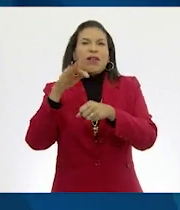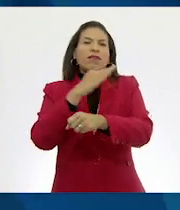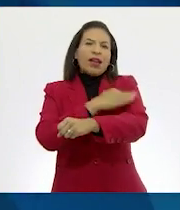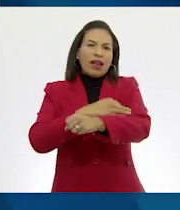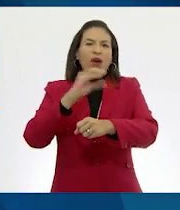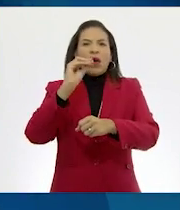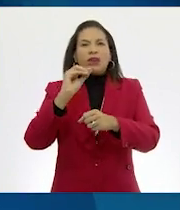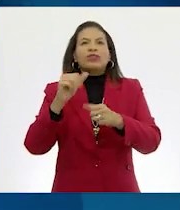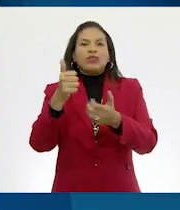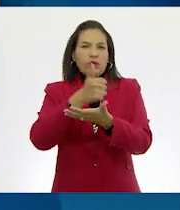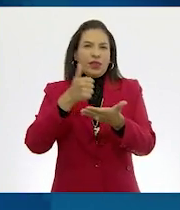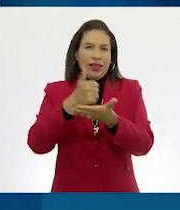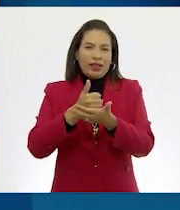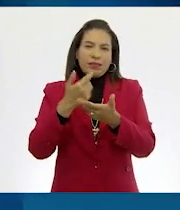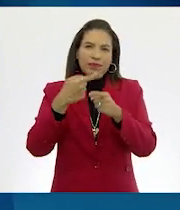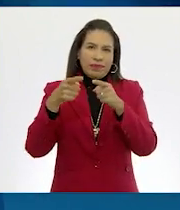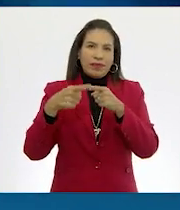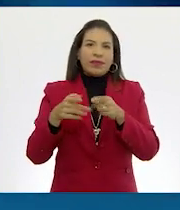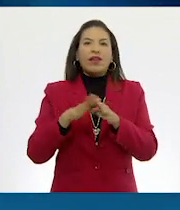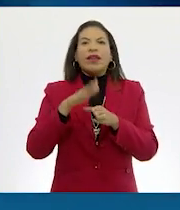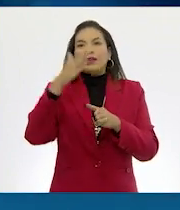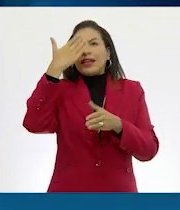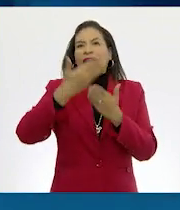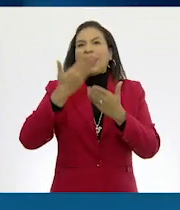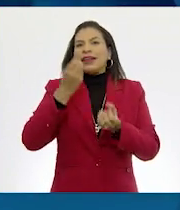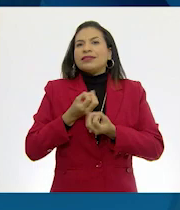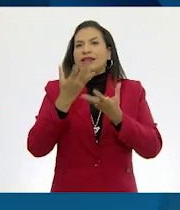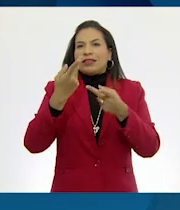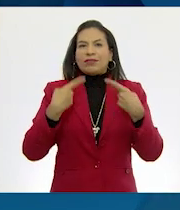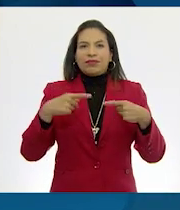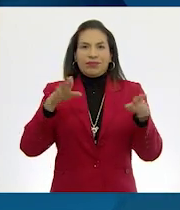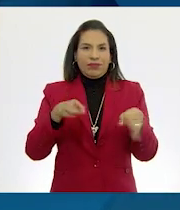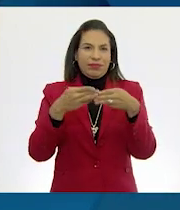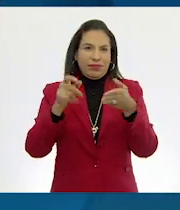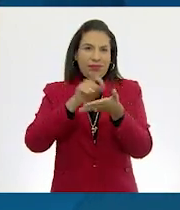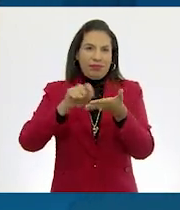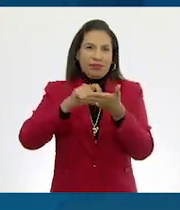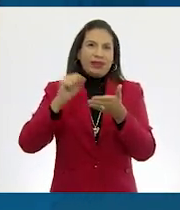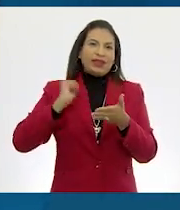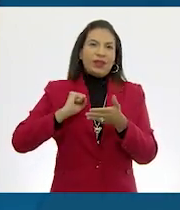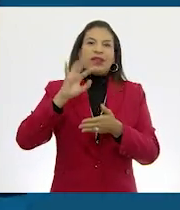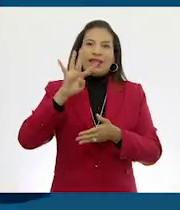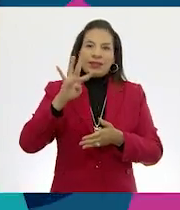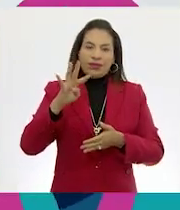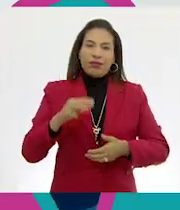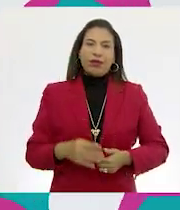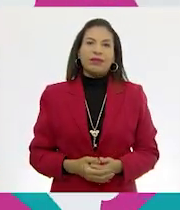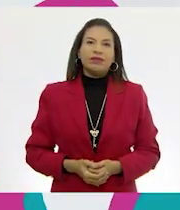ciudad. Ahora ya sabes cómo se expresaban los compositores del siglo XIX.